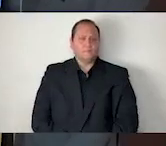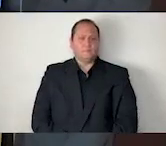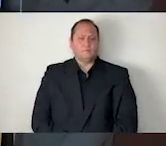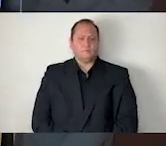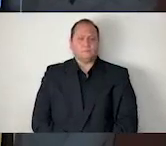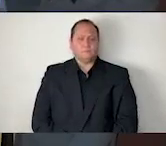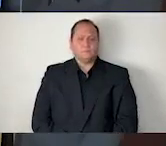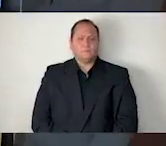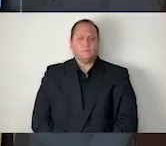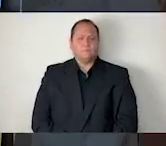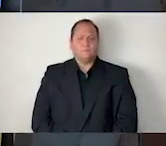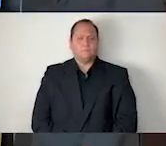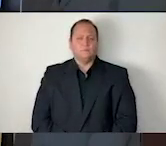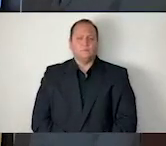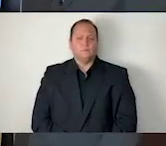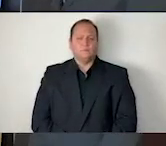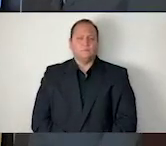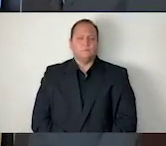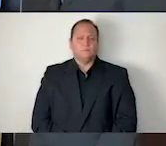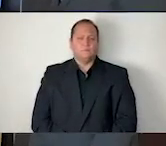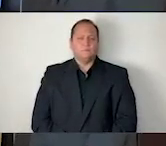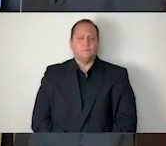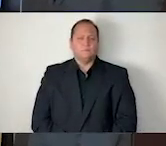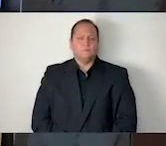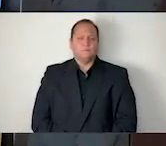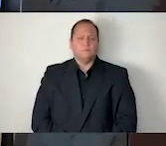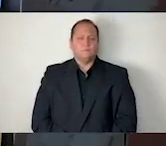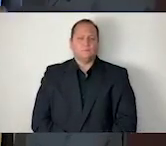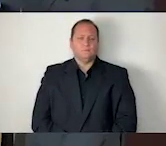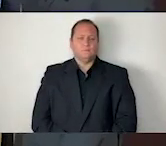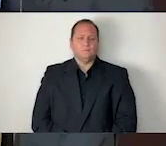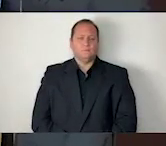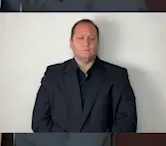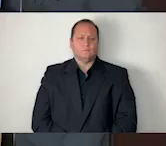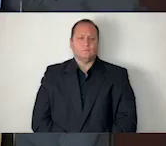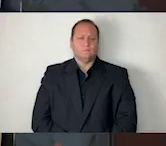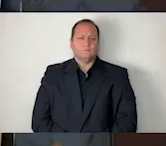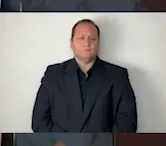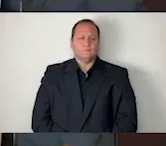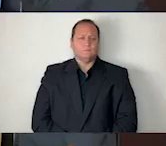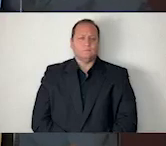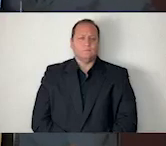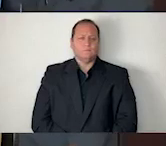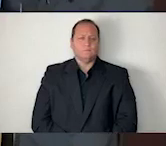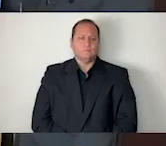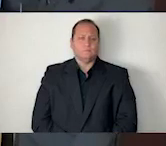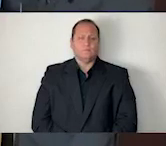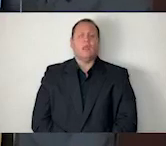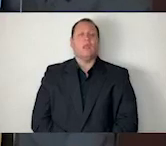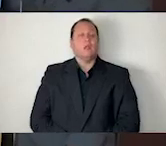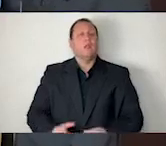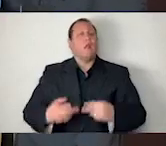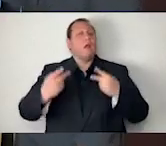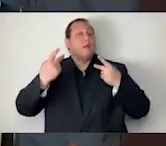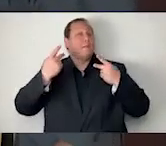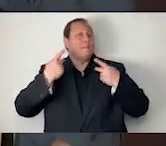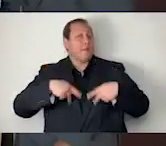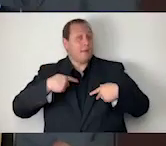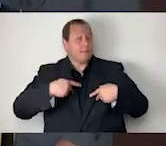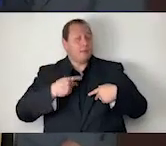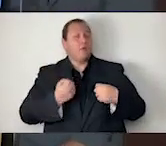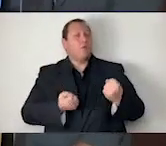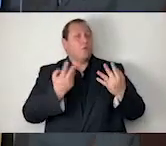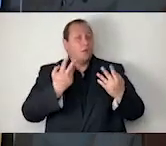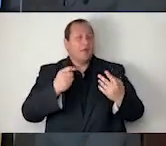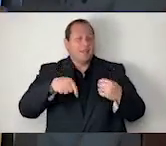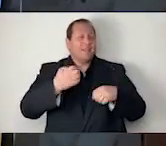pacientes ahora baja california tenemos 263 casos confirmados y definitivamente tuvimos menos confirmados hoy